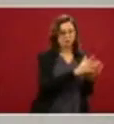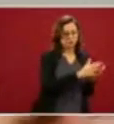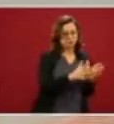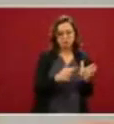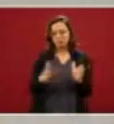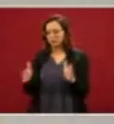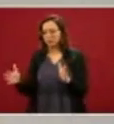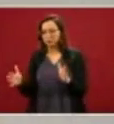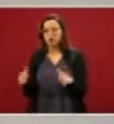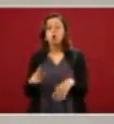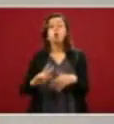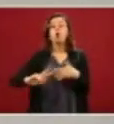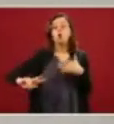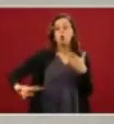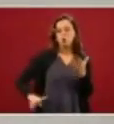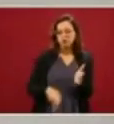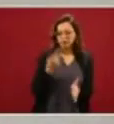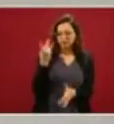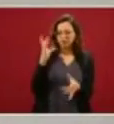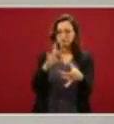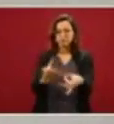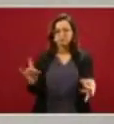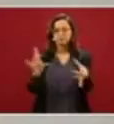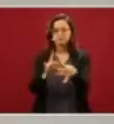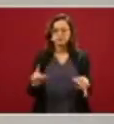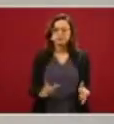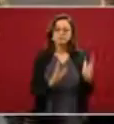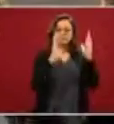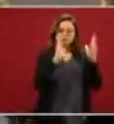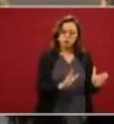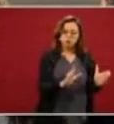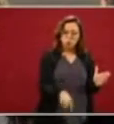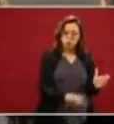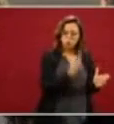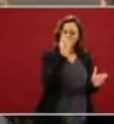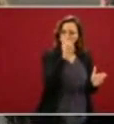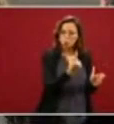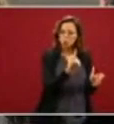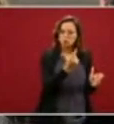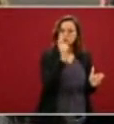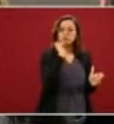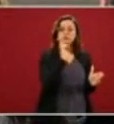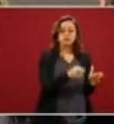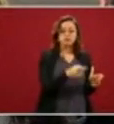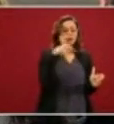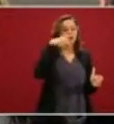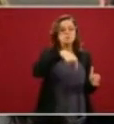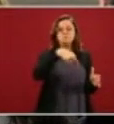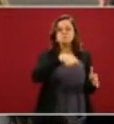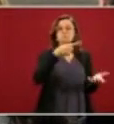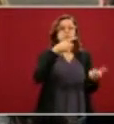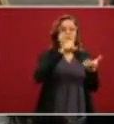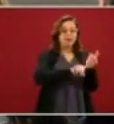Y me gustaría volverlos a decir: el escenario 1 es un escenario de entrada, de importación del